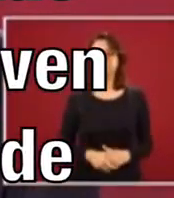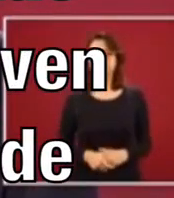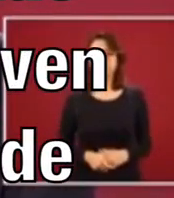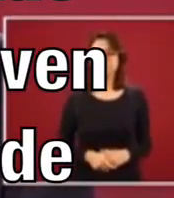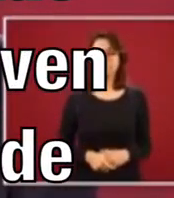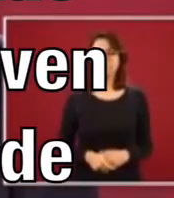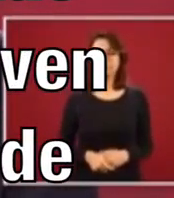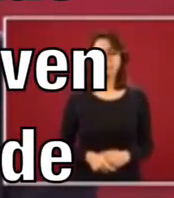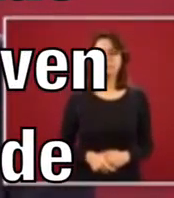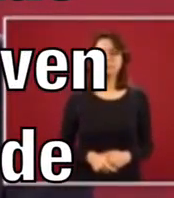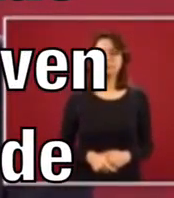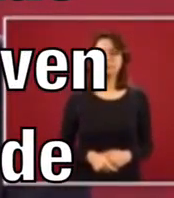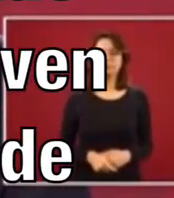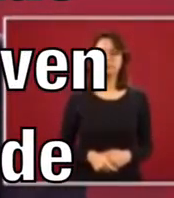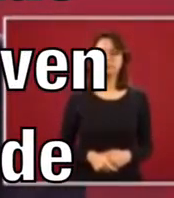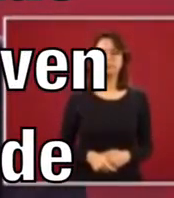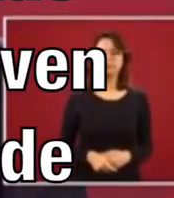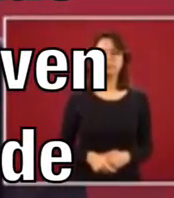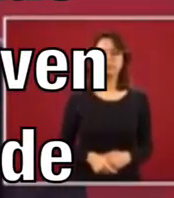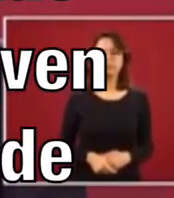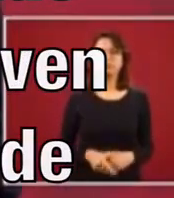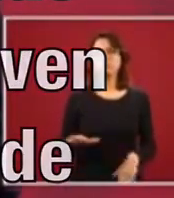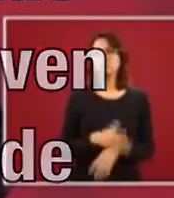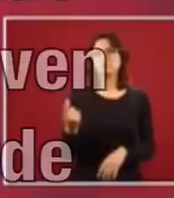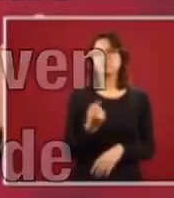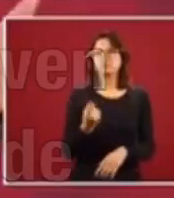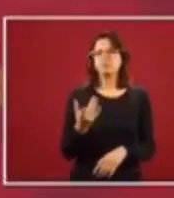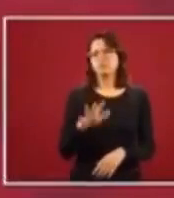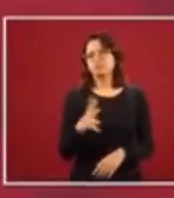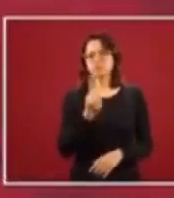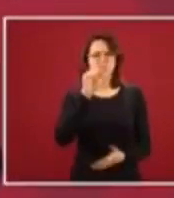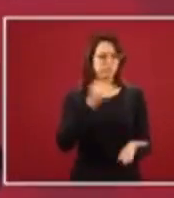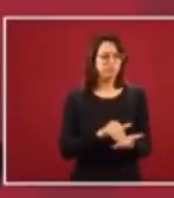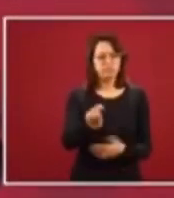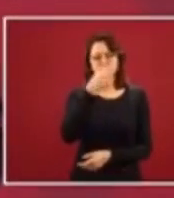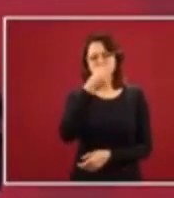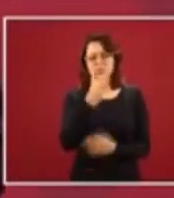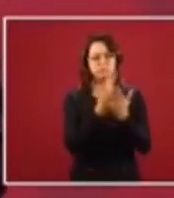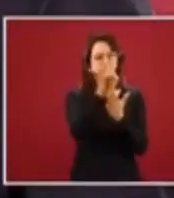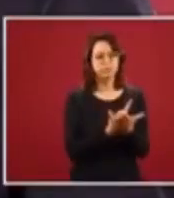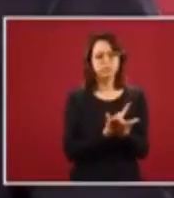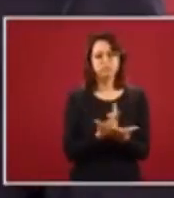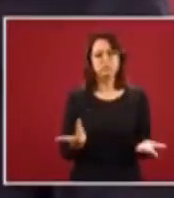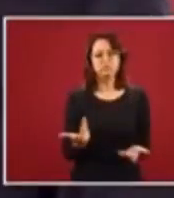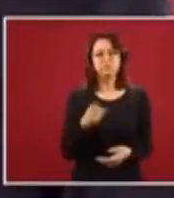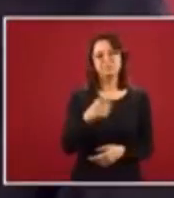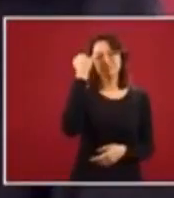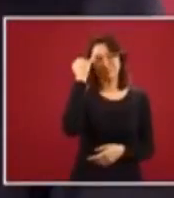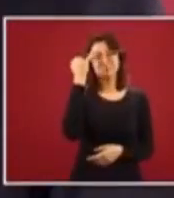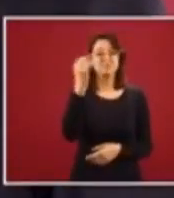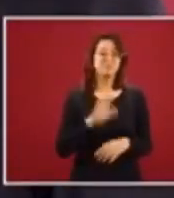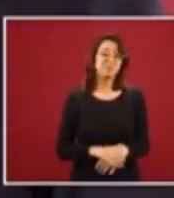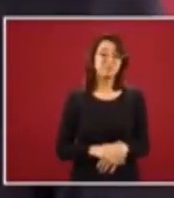porque estamos hablando de alrededor de dos mil claves imágenes comprar